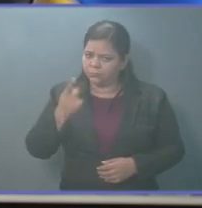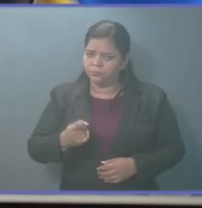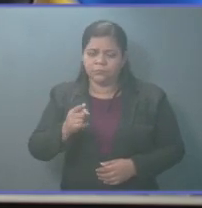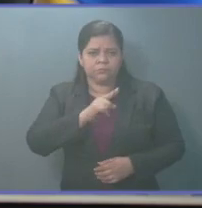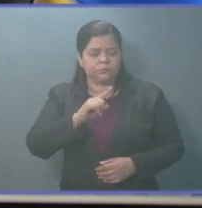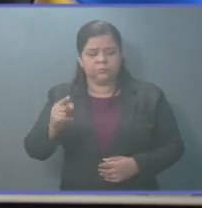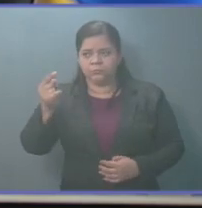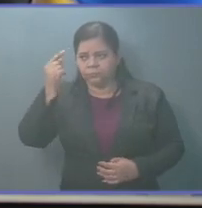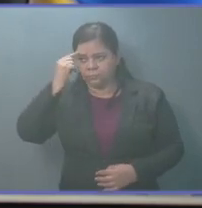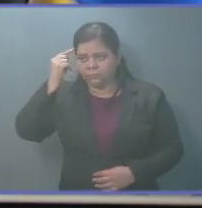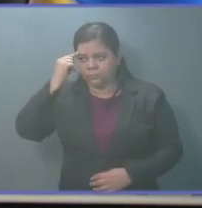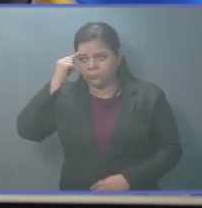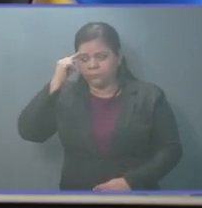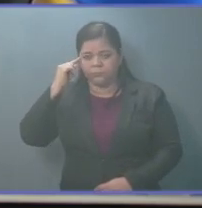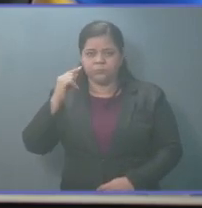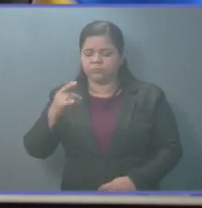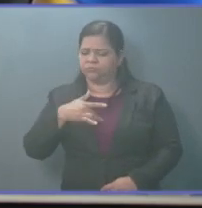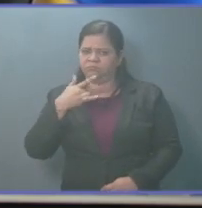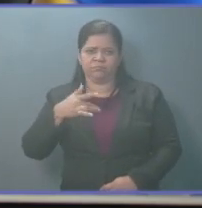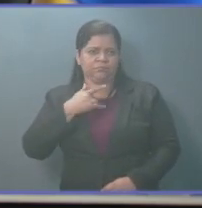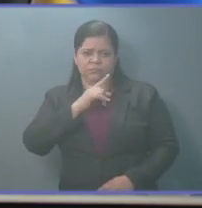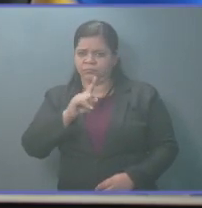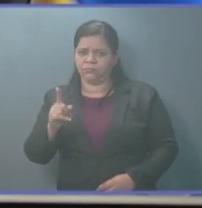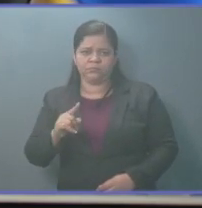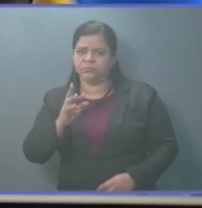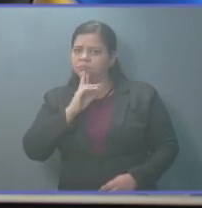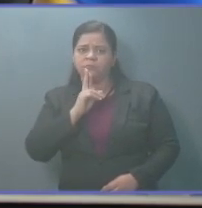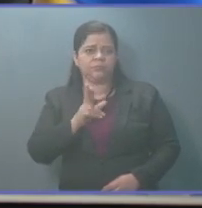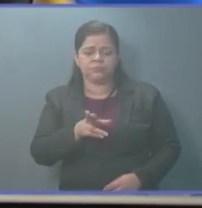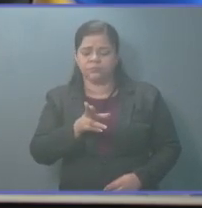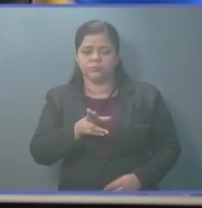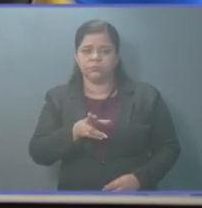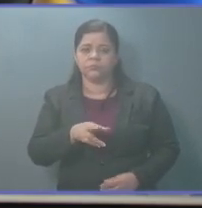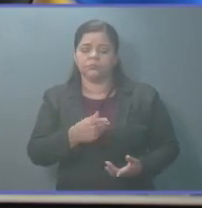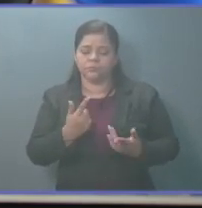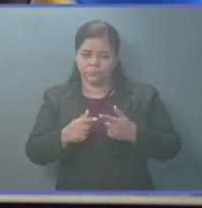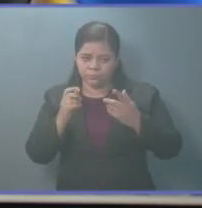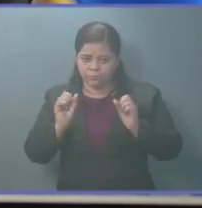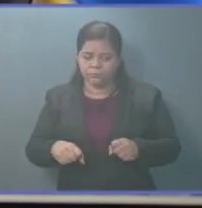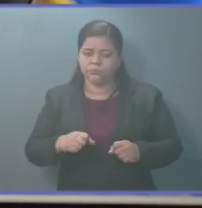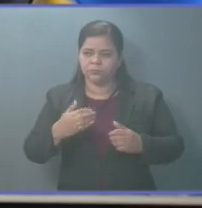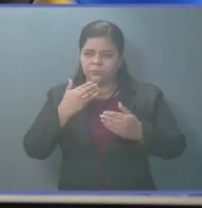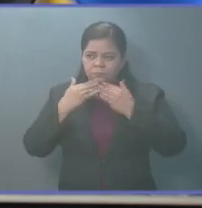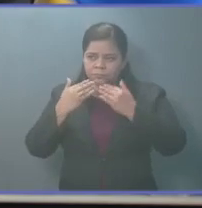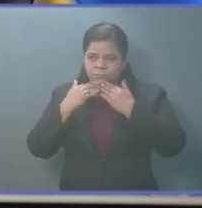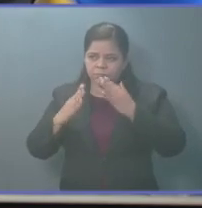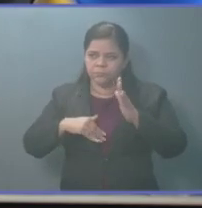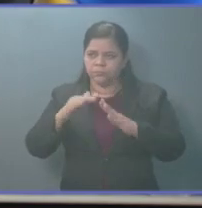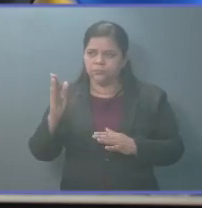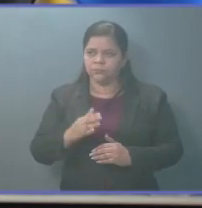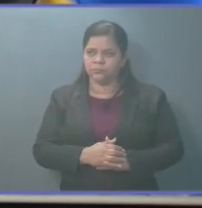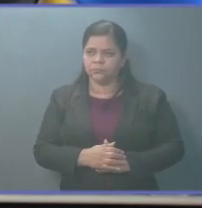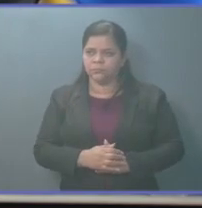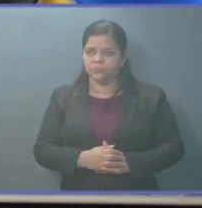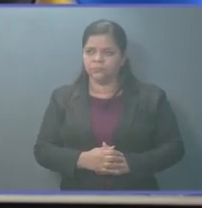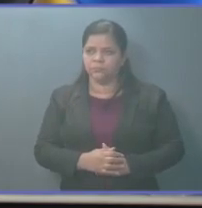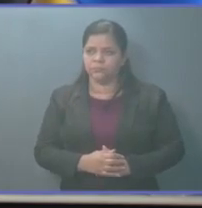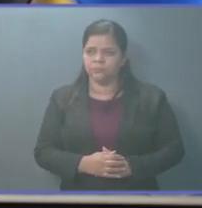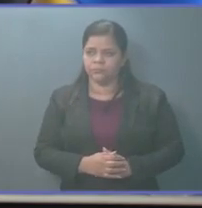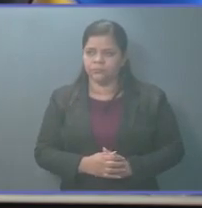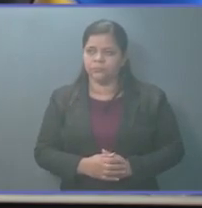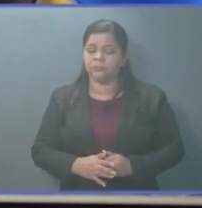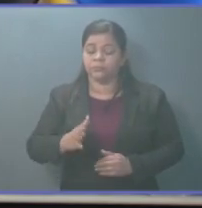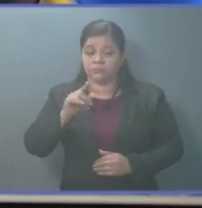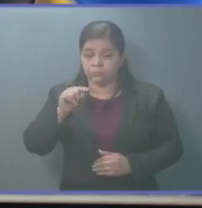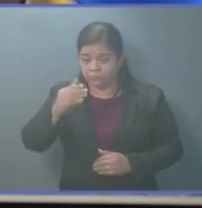considere respondida esta pregunta y se puedan ampliar las preguntas sobre el mismo particular. Usted le